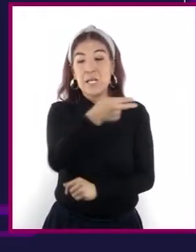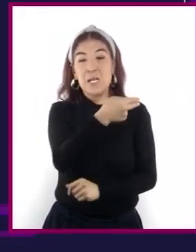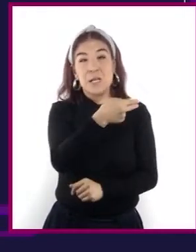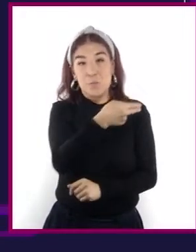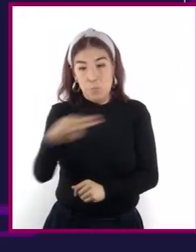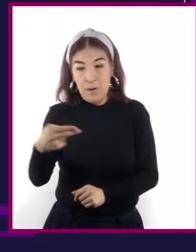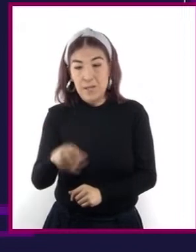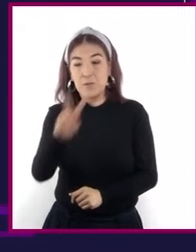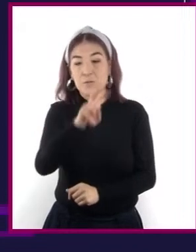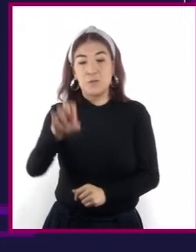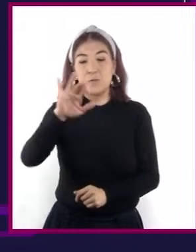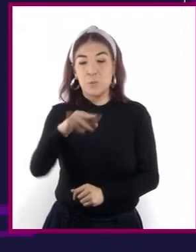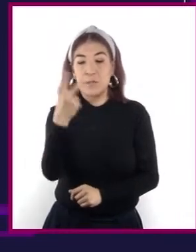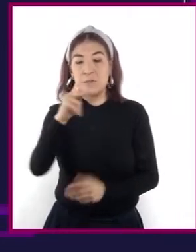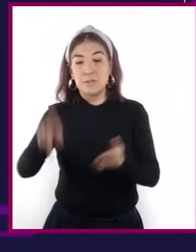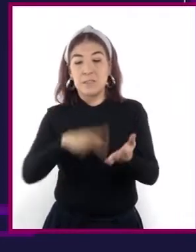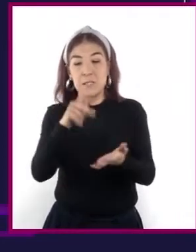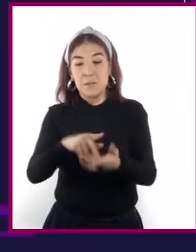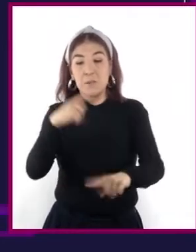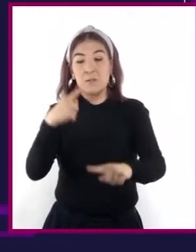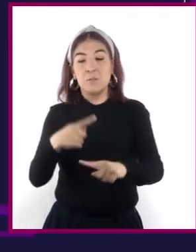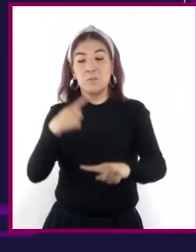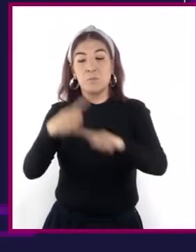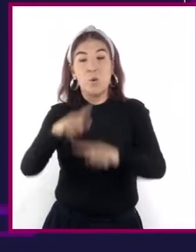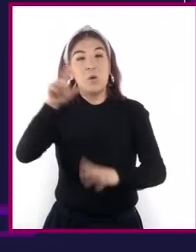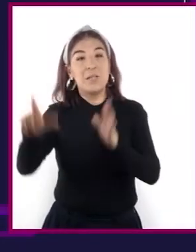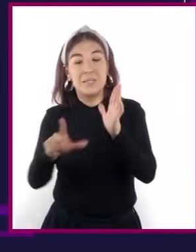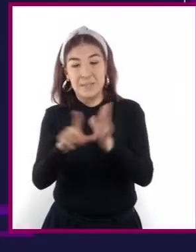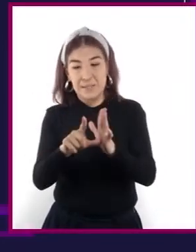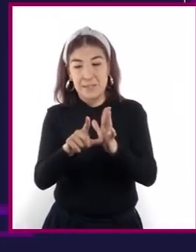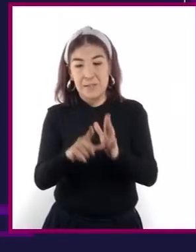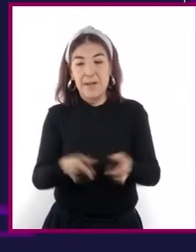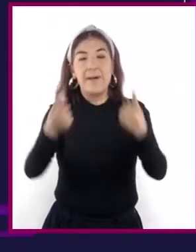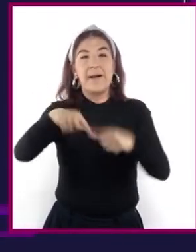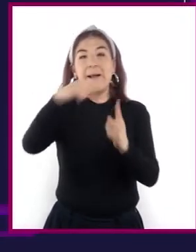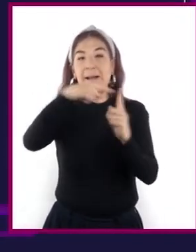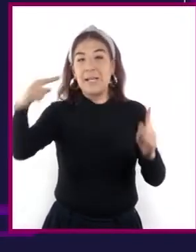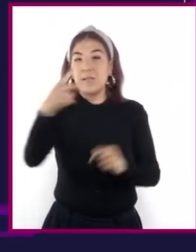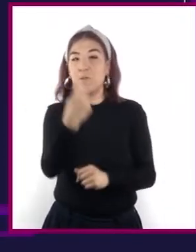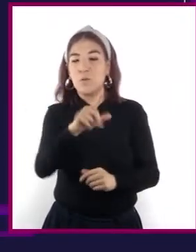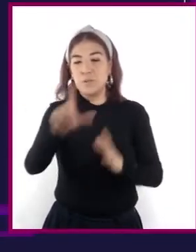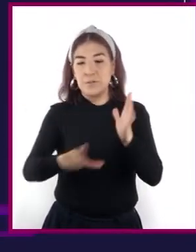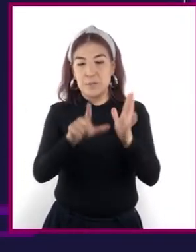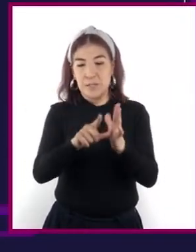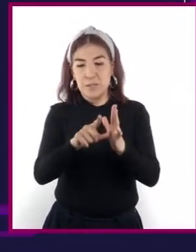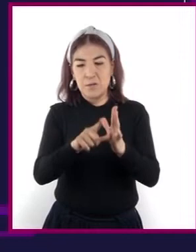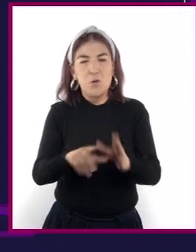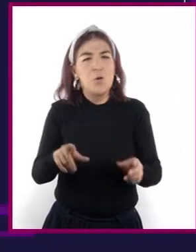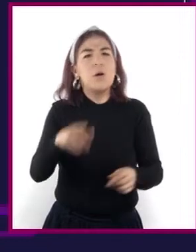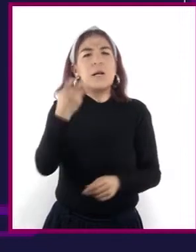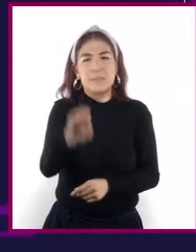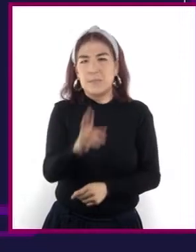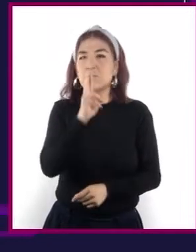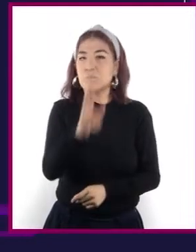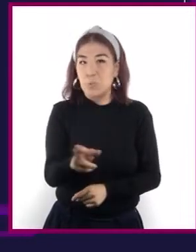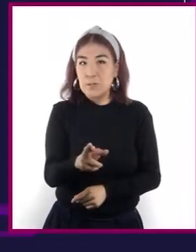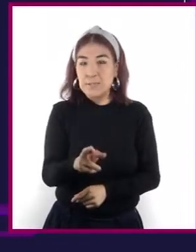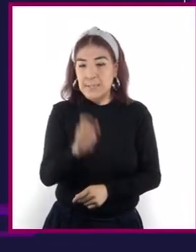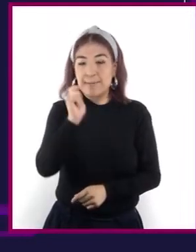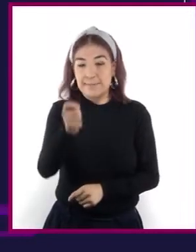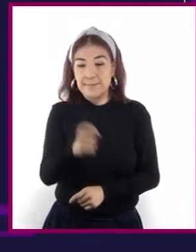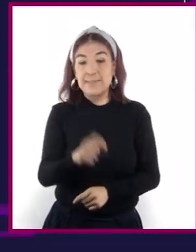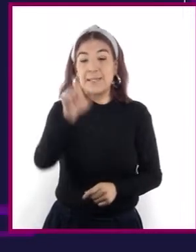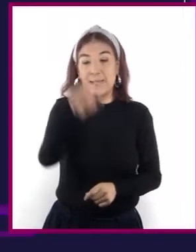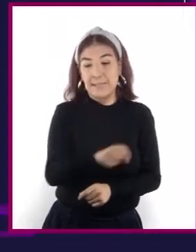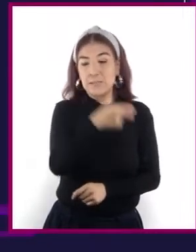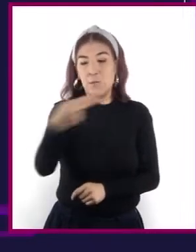a 252 kilómetros por litro entre 2 litros, de donde se obtiene que X es